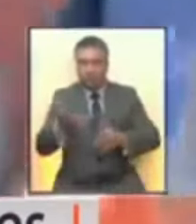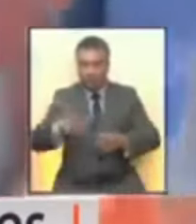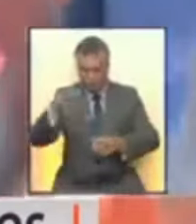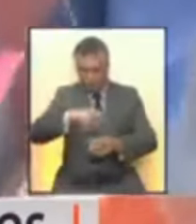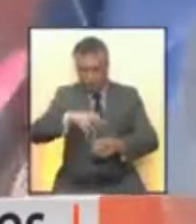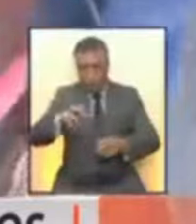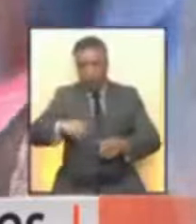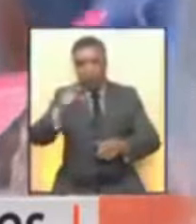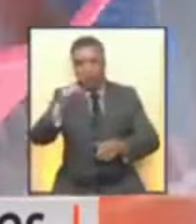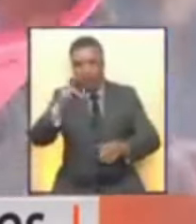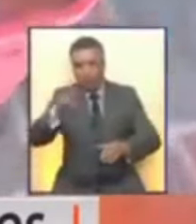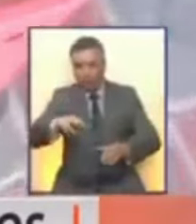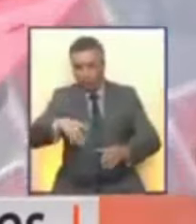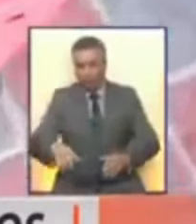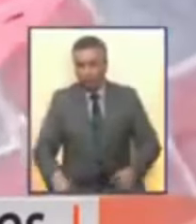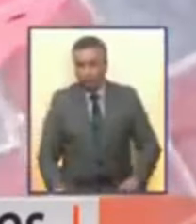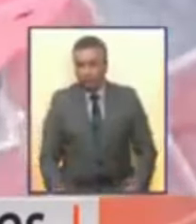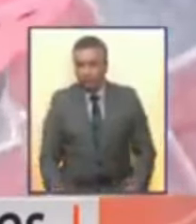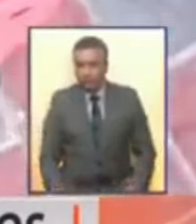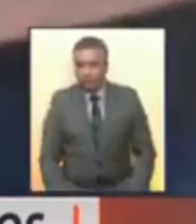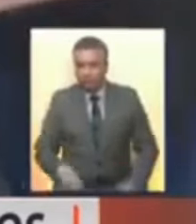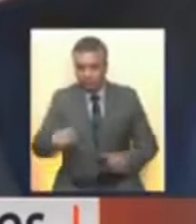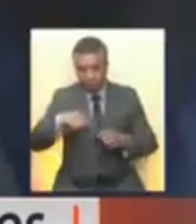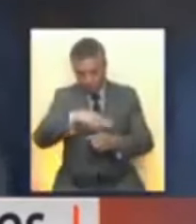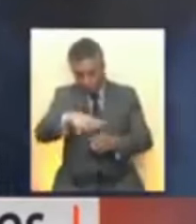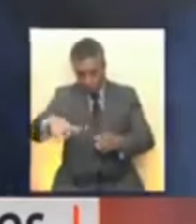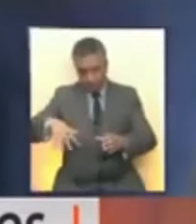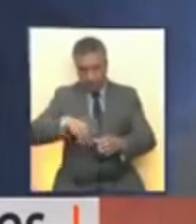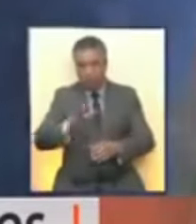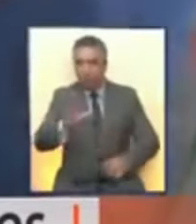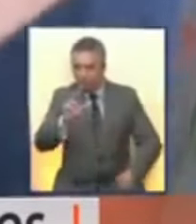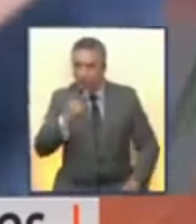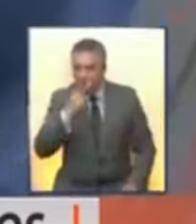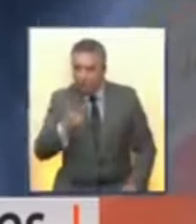disponemos del carbón alrededor. A su alrededor. Pronto